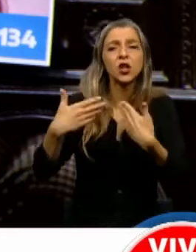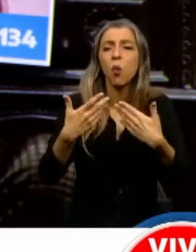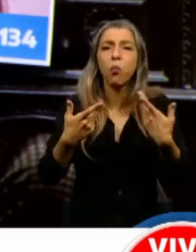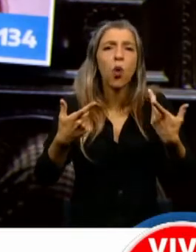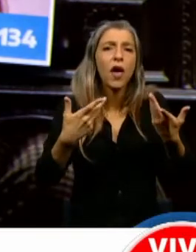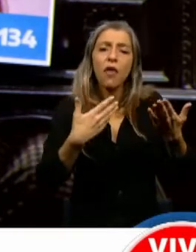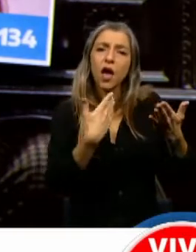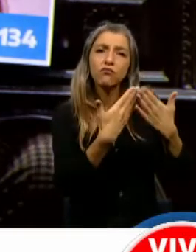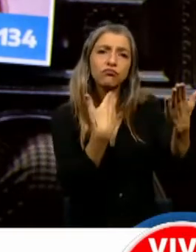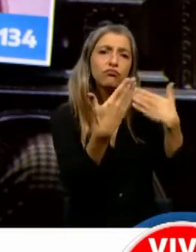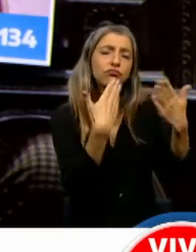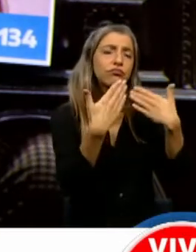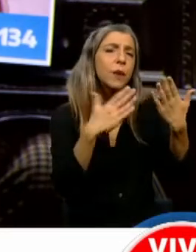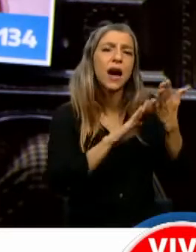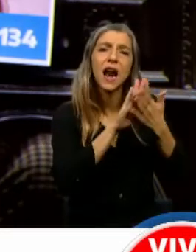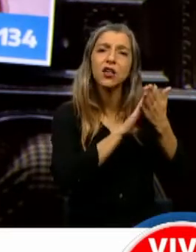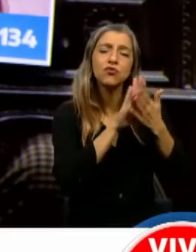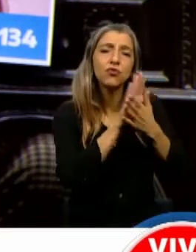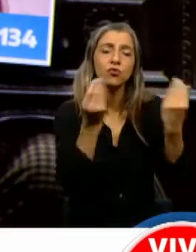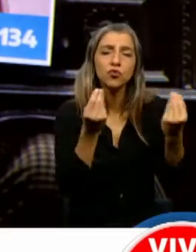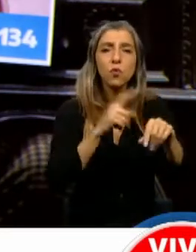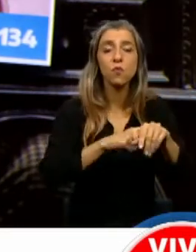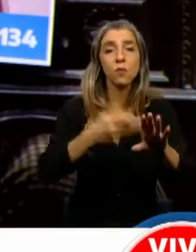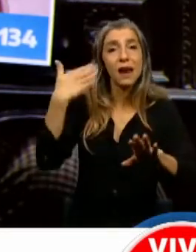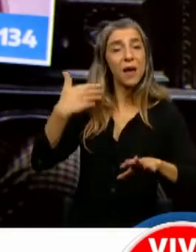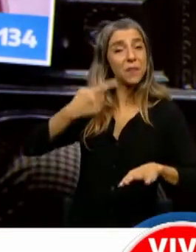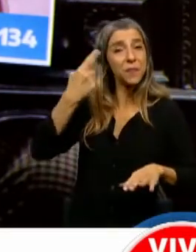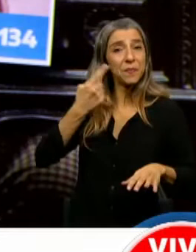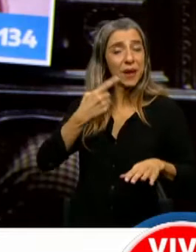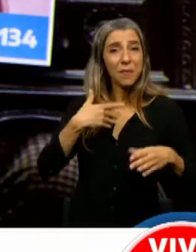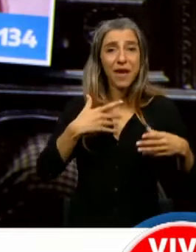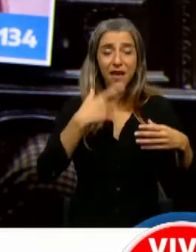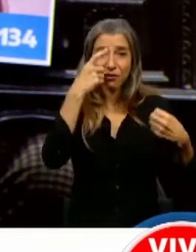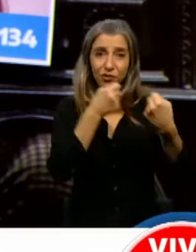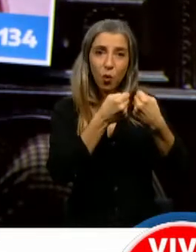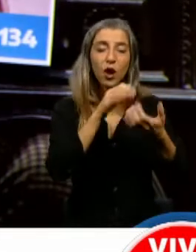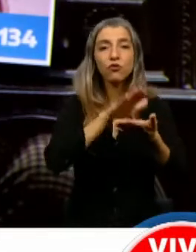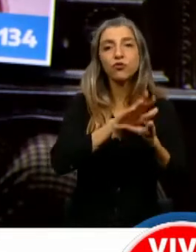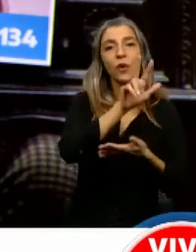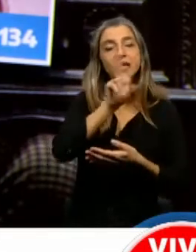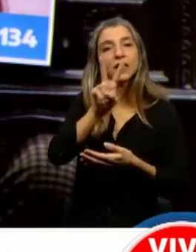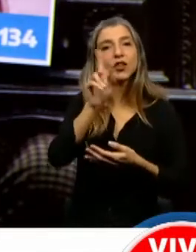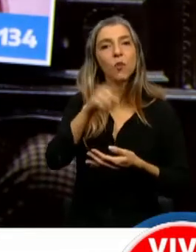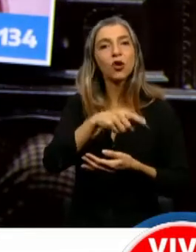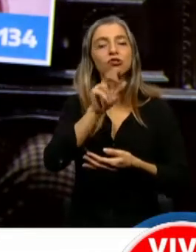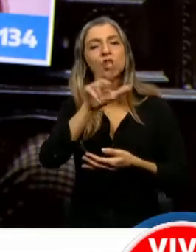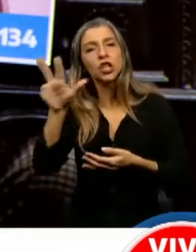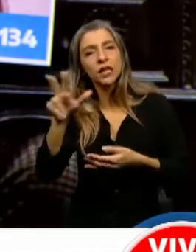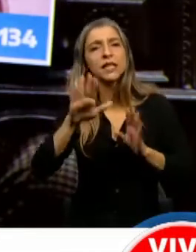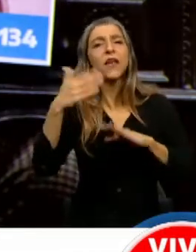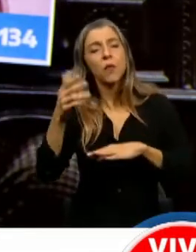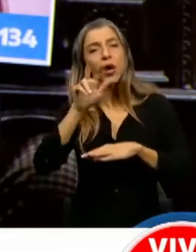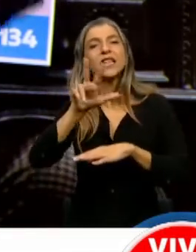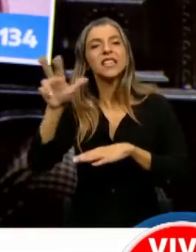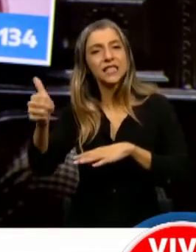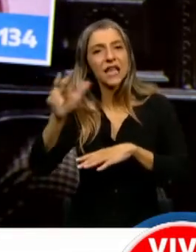Argentina. Y por eso las primeras paritarias fueron 32-33%. Después seguimos otras a